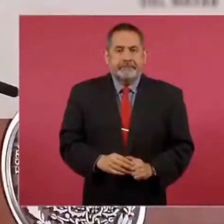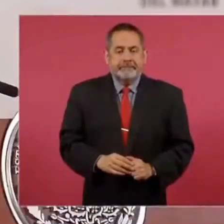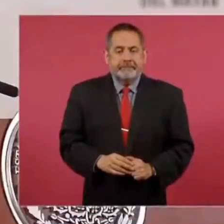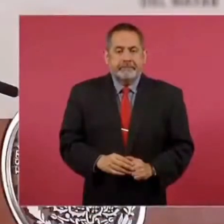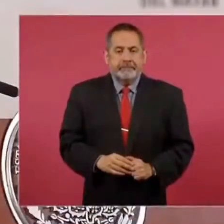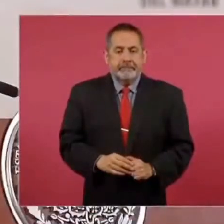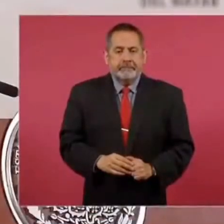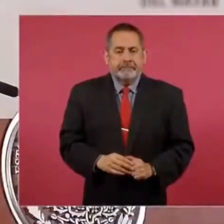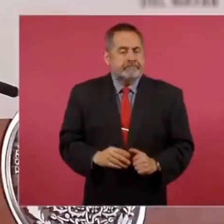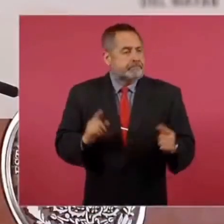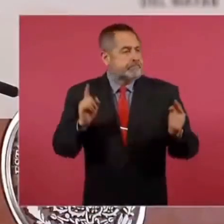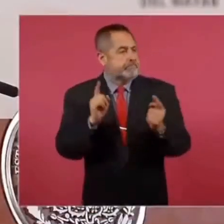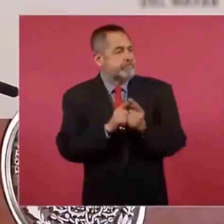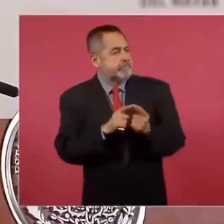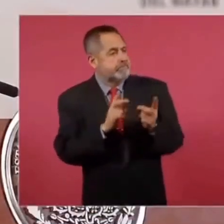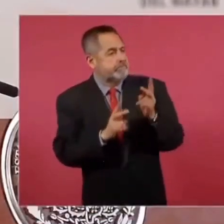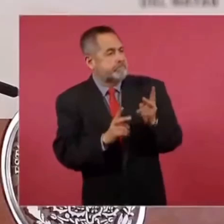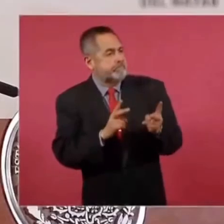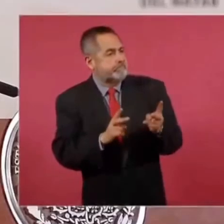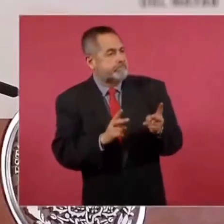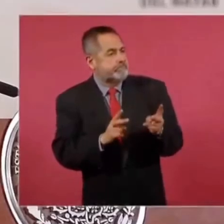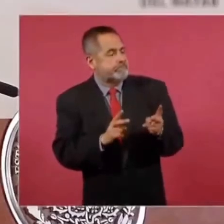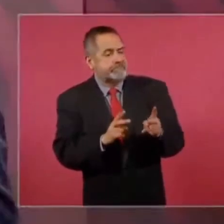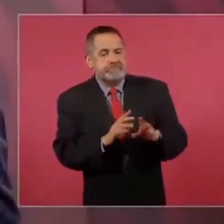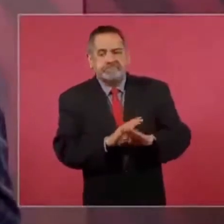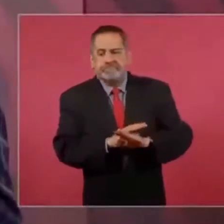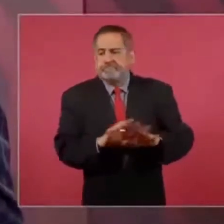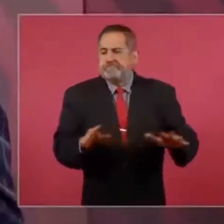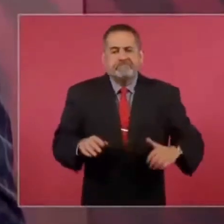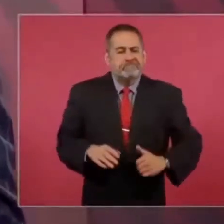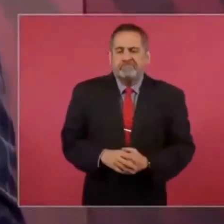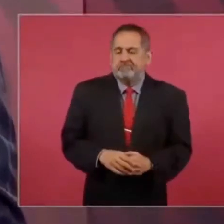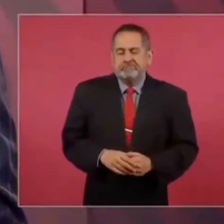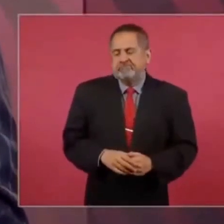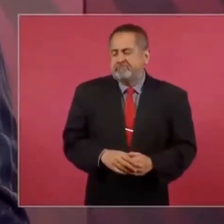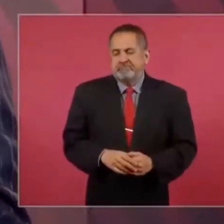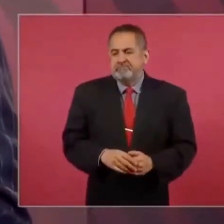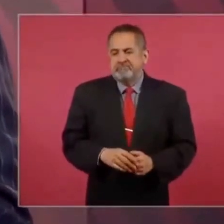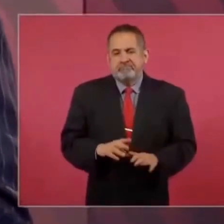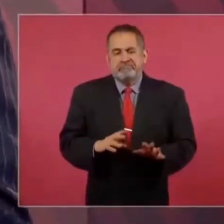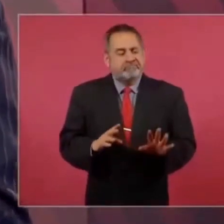llega a la conclusión que no le quedaba más